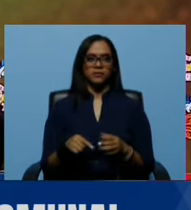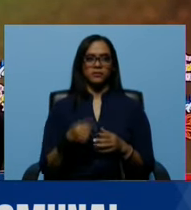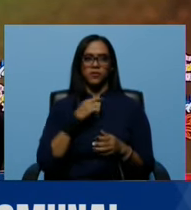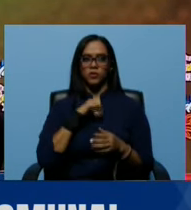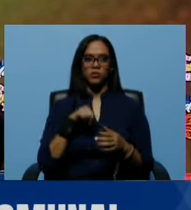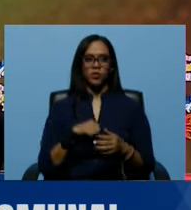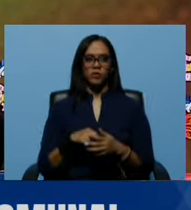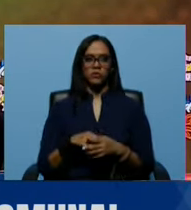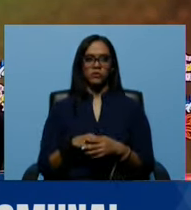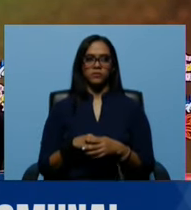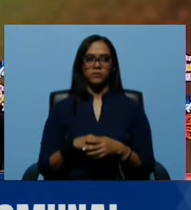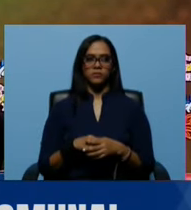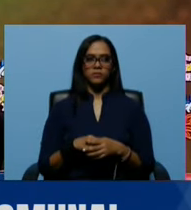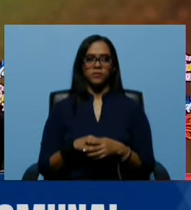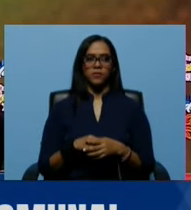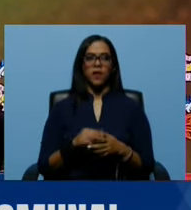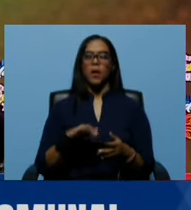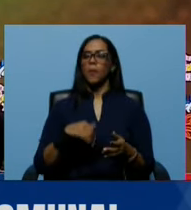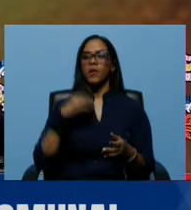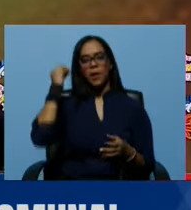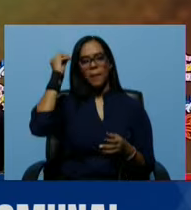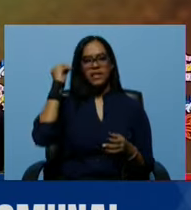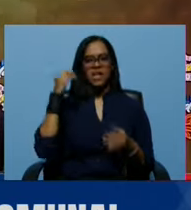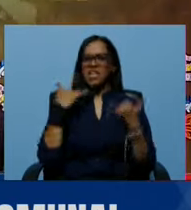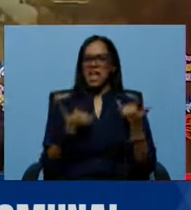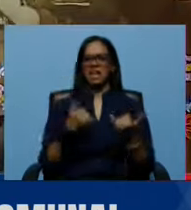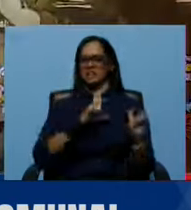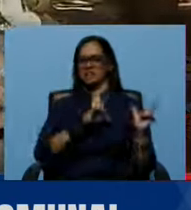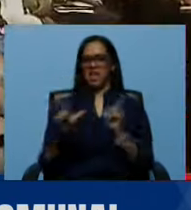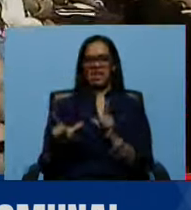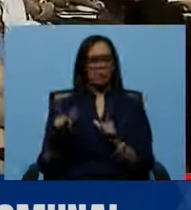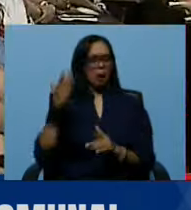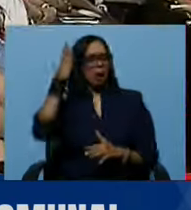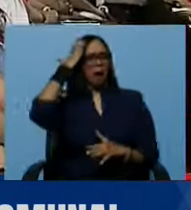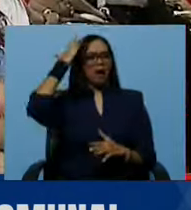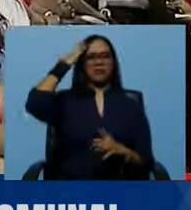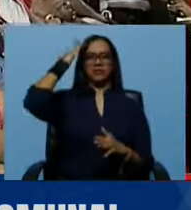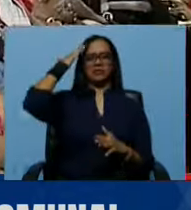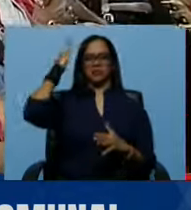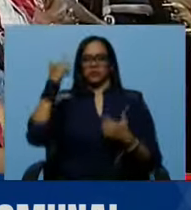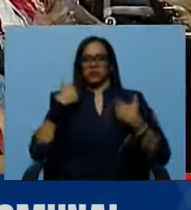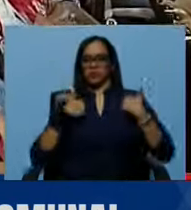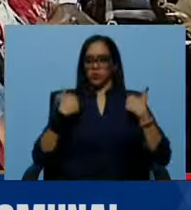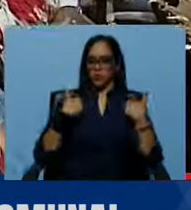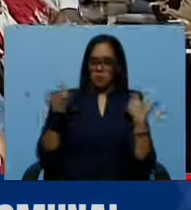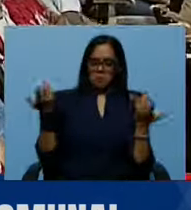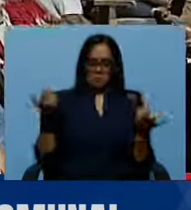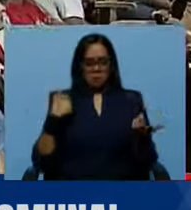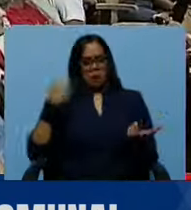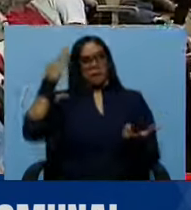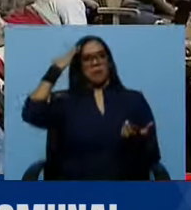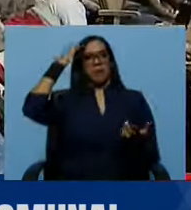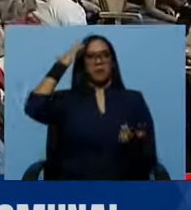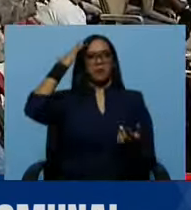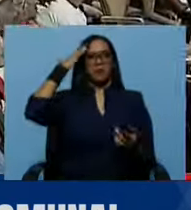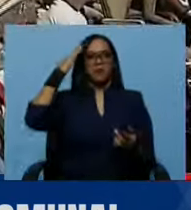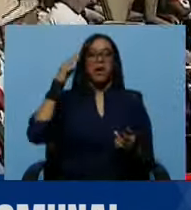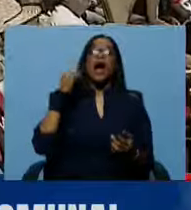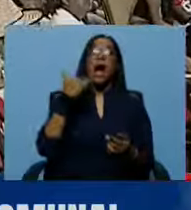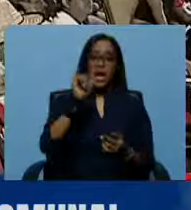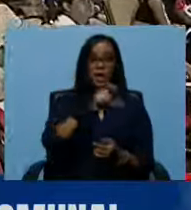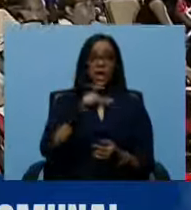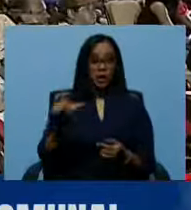nosotros, podemos creer que ya estamos formados. No, yo soy un cuadro. Hay mucha gente que es prepotente.